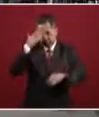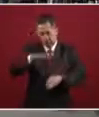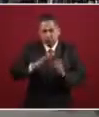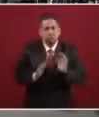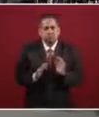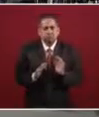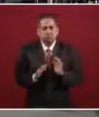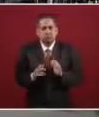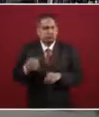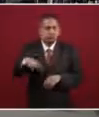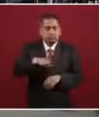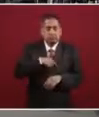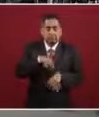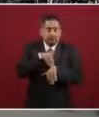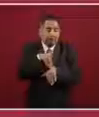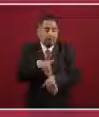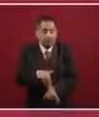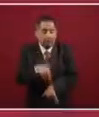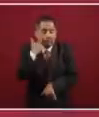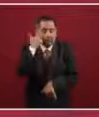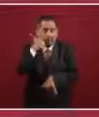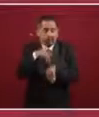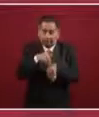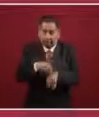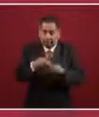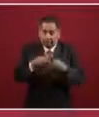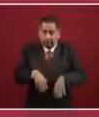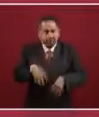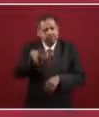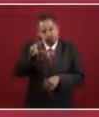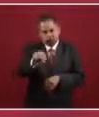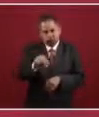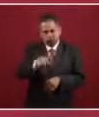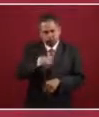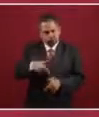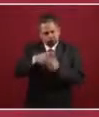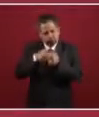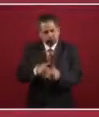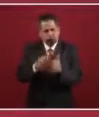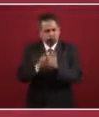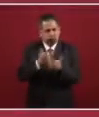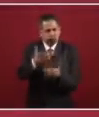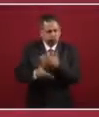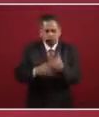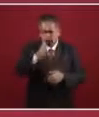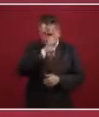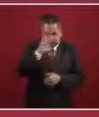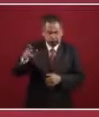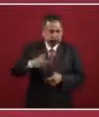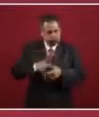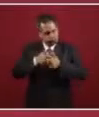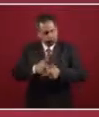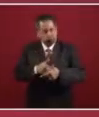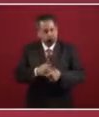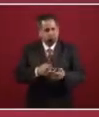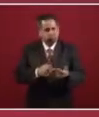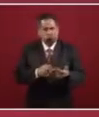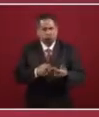que no nos vamos a dejar. O sea, de manera muy respetuosa,